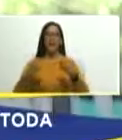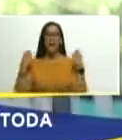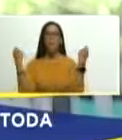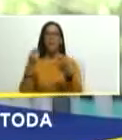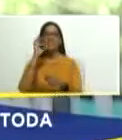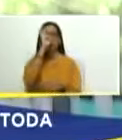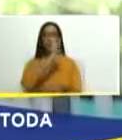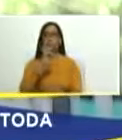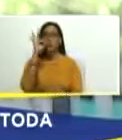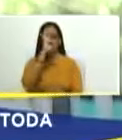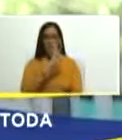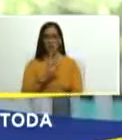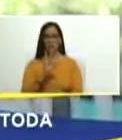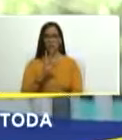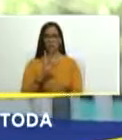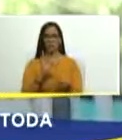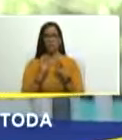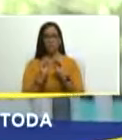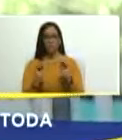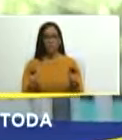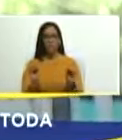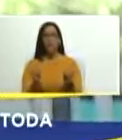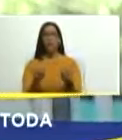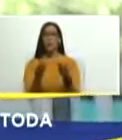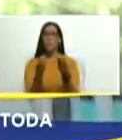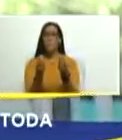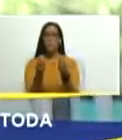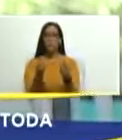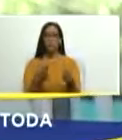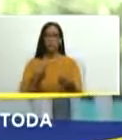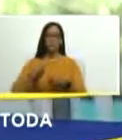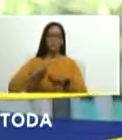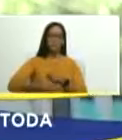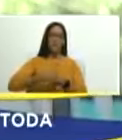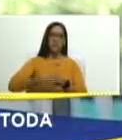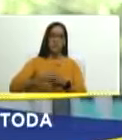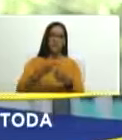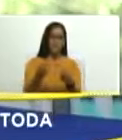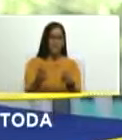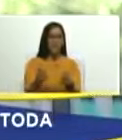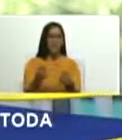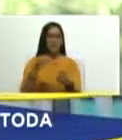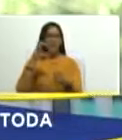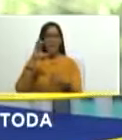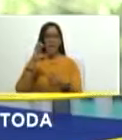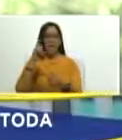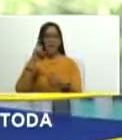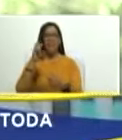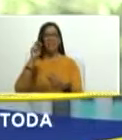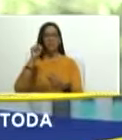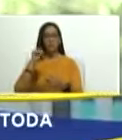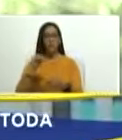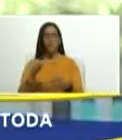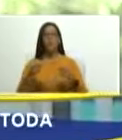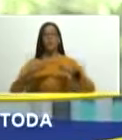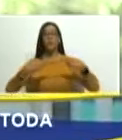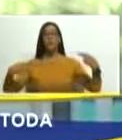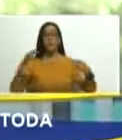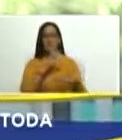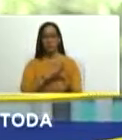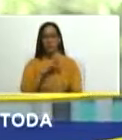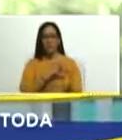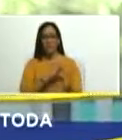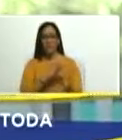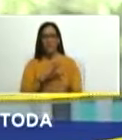sucia con mucho billete de la ExxonMobil por redes sociales